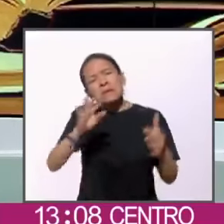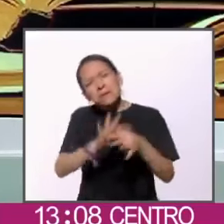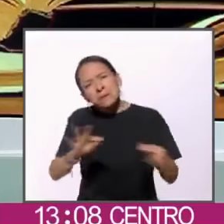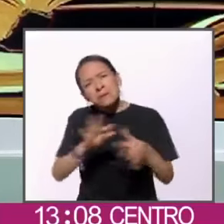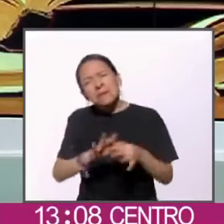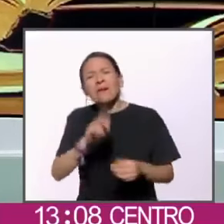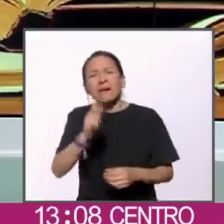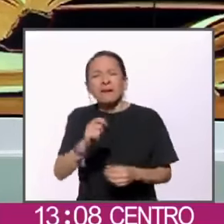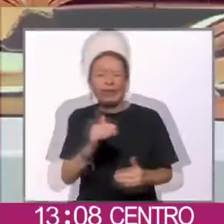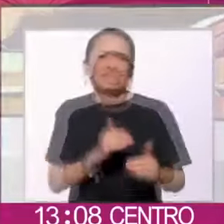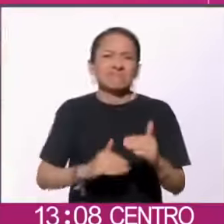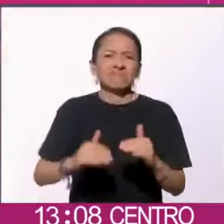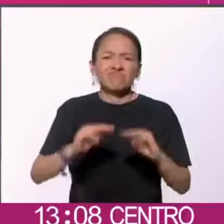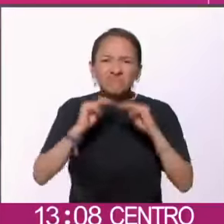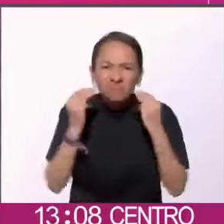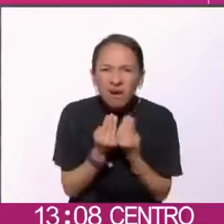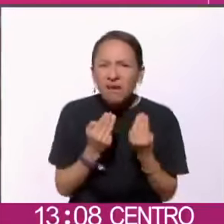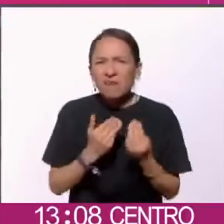poder.